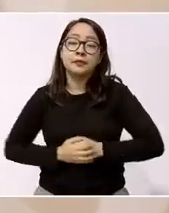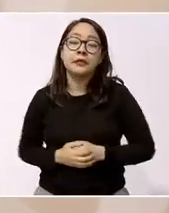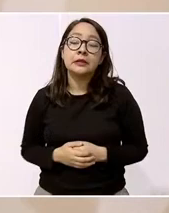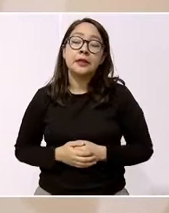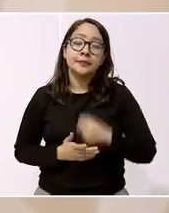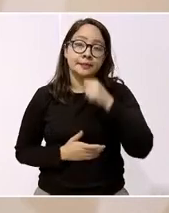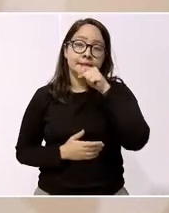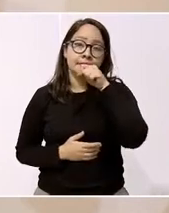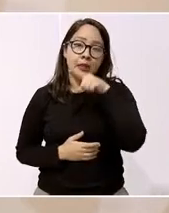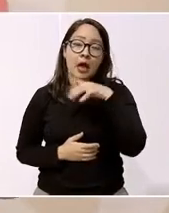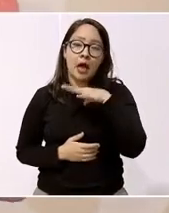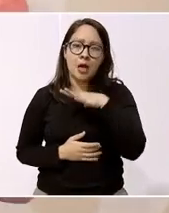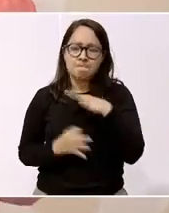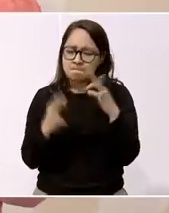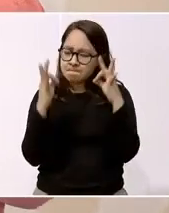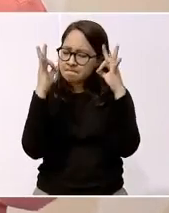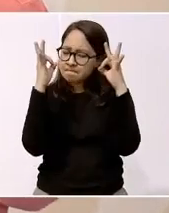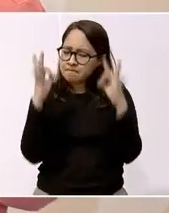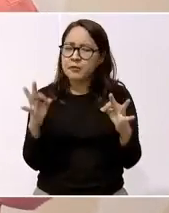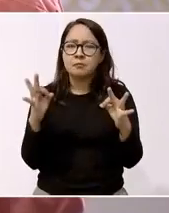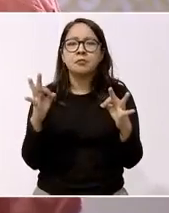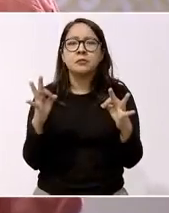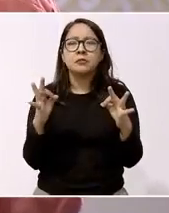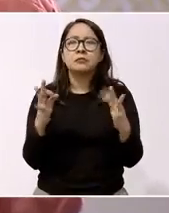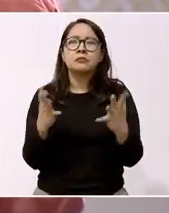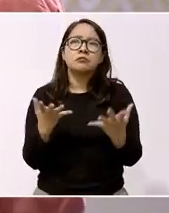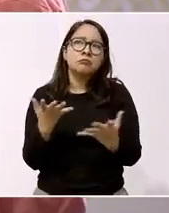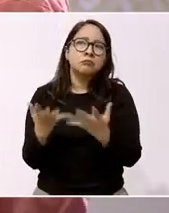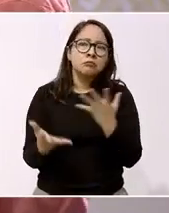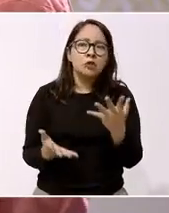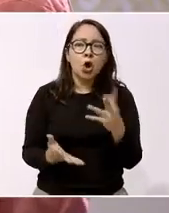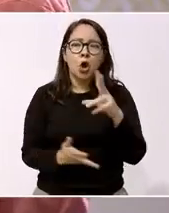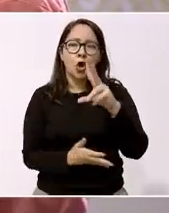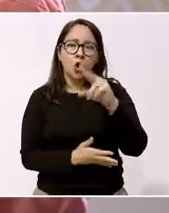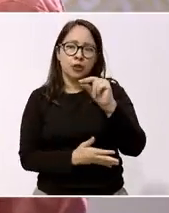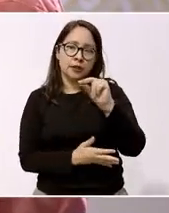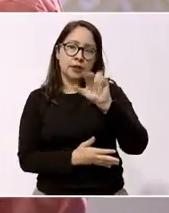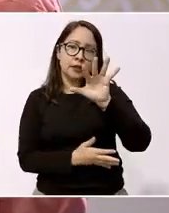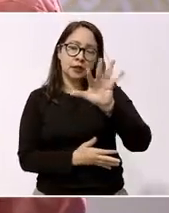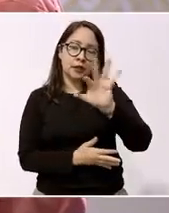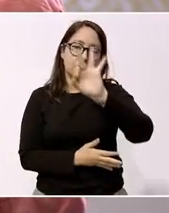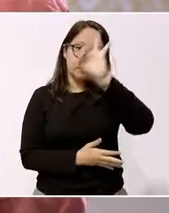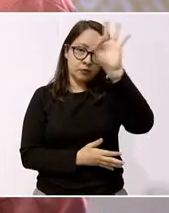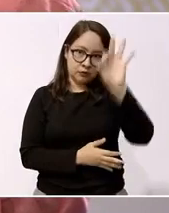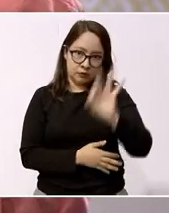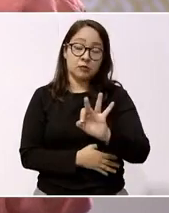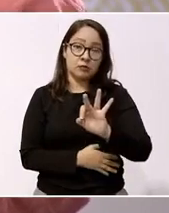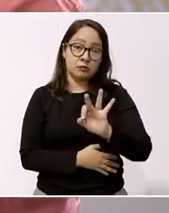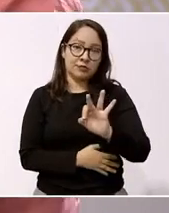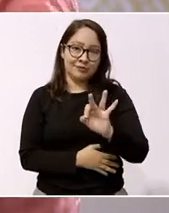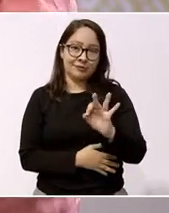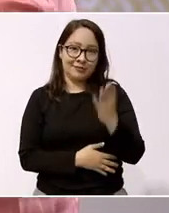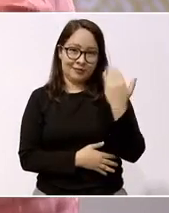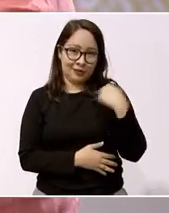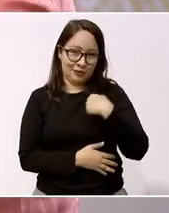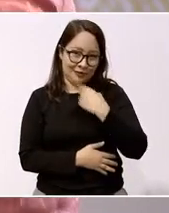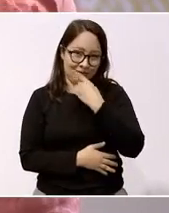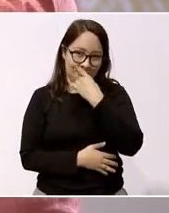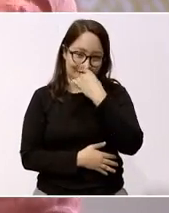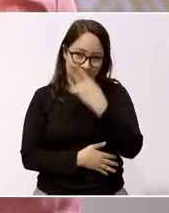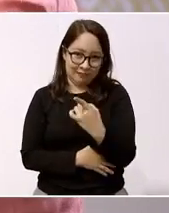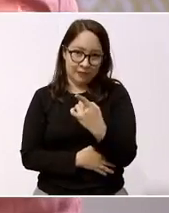con una efectividad de 85%. Les hablaba yo que las